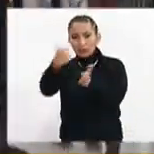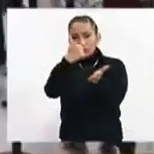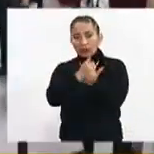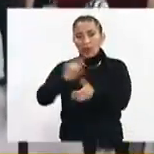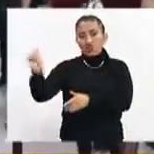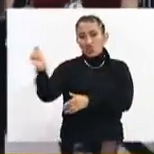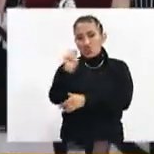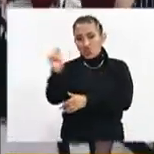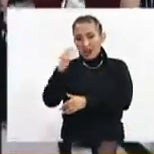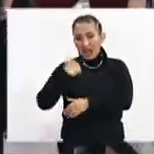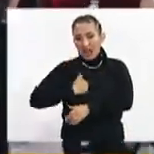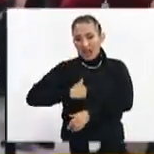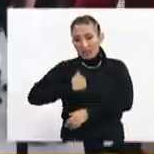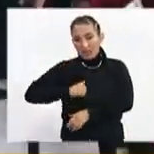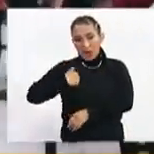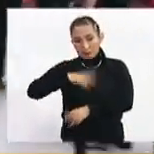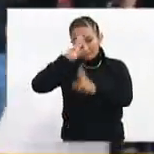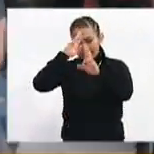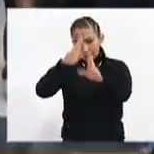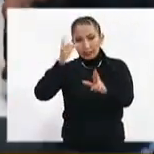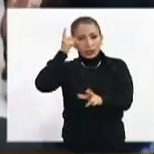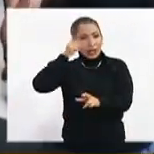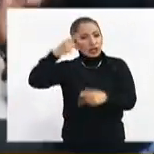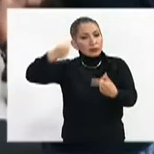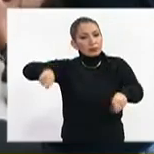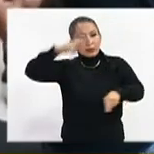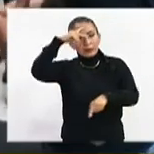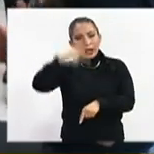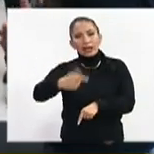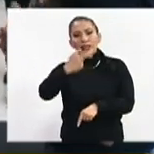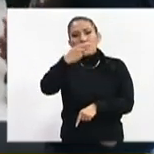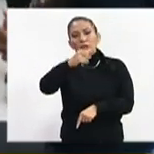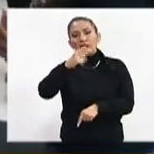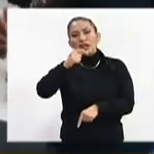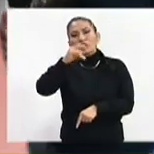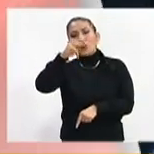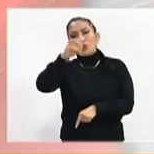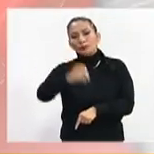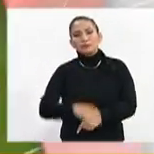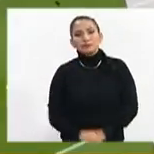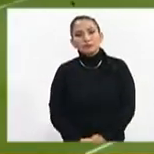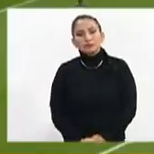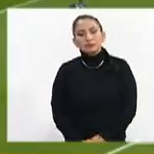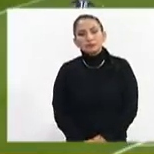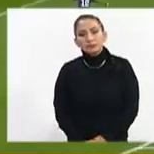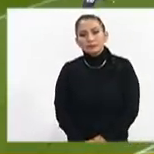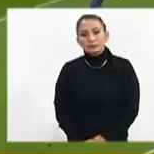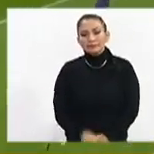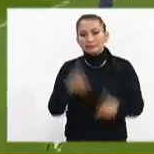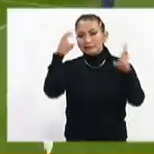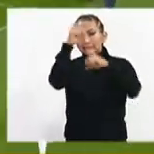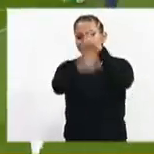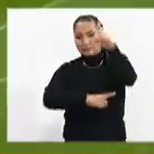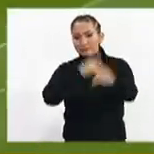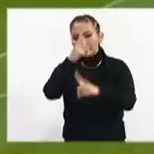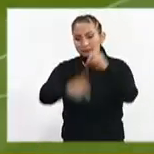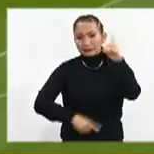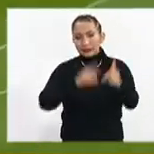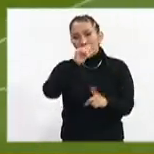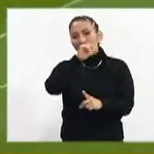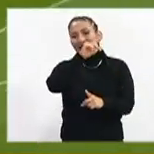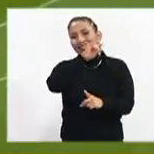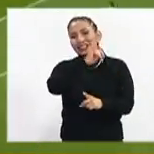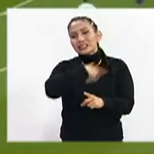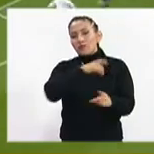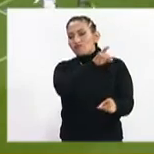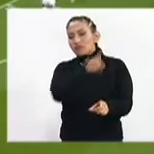de Toronto, en Canadá, rinde homenaje al director mexicano Guillermo del Toro. Y en los deportes, el Paris